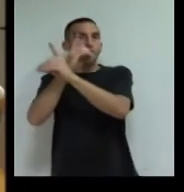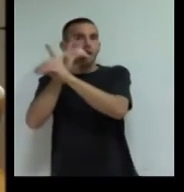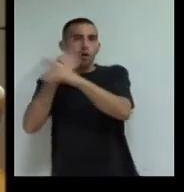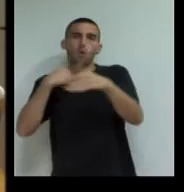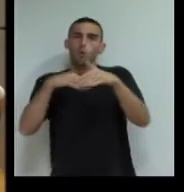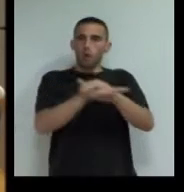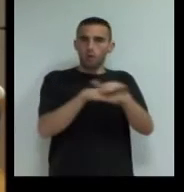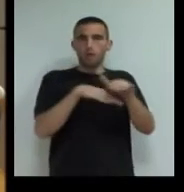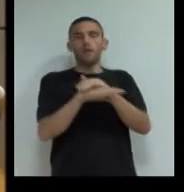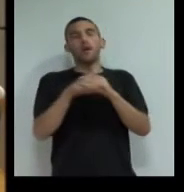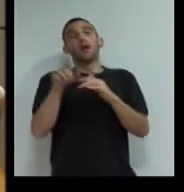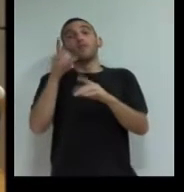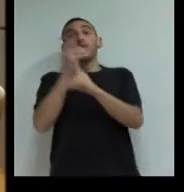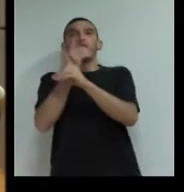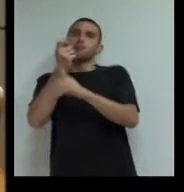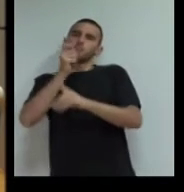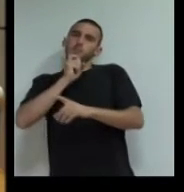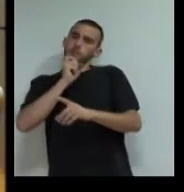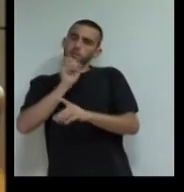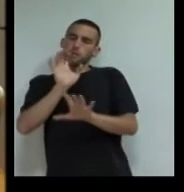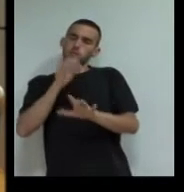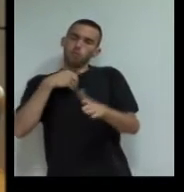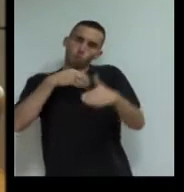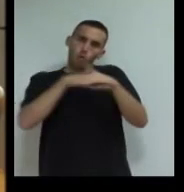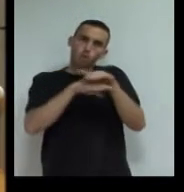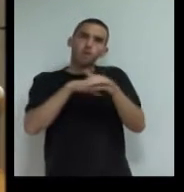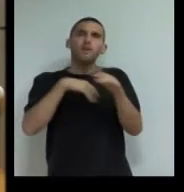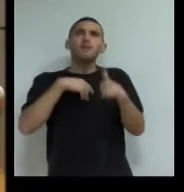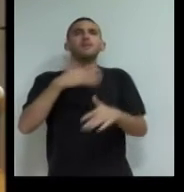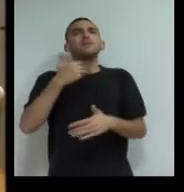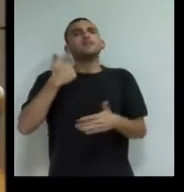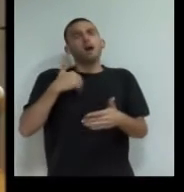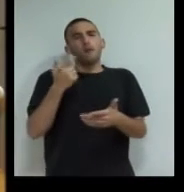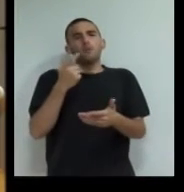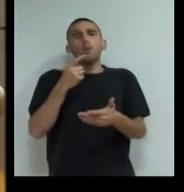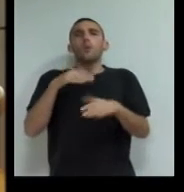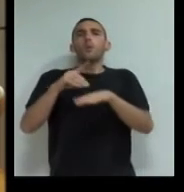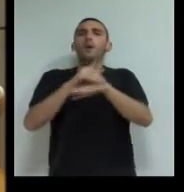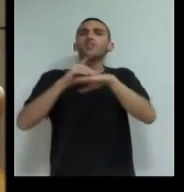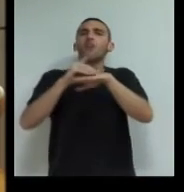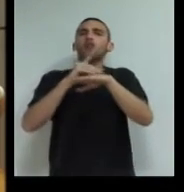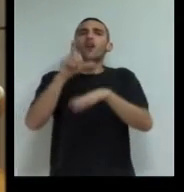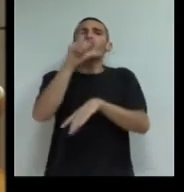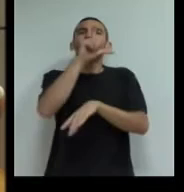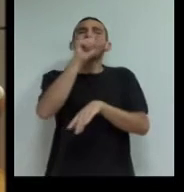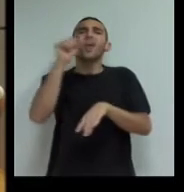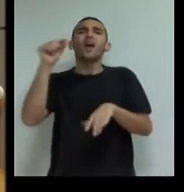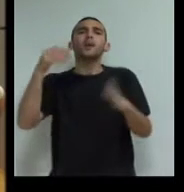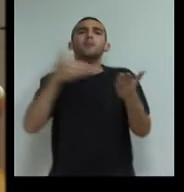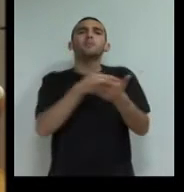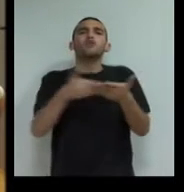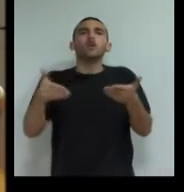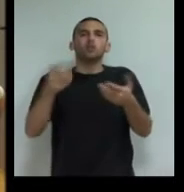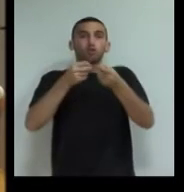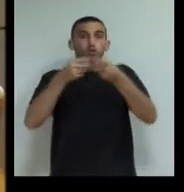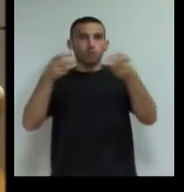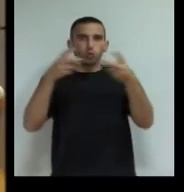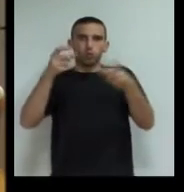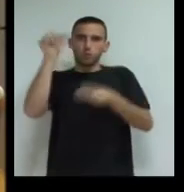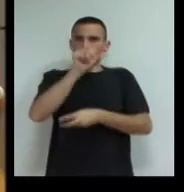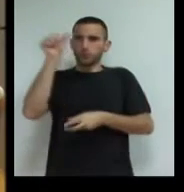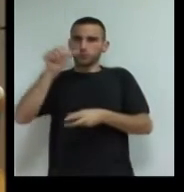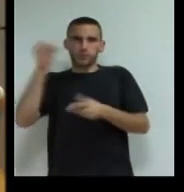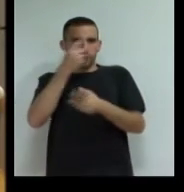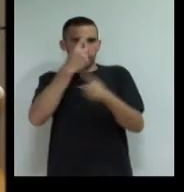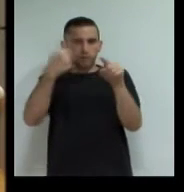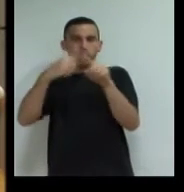complicado. Y ahora mismo tenemos ya una base de datos, más de 100 millones de subtítulos que han emitido, y vamos a empezar a hacer estudios